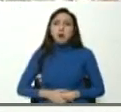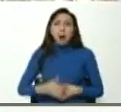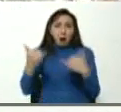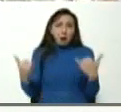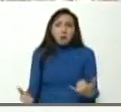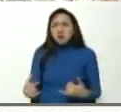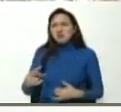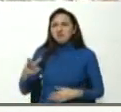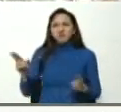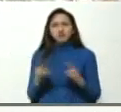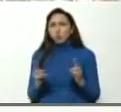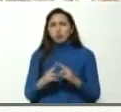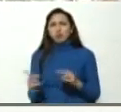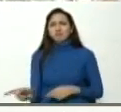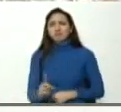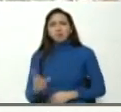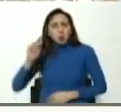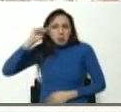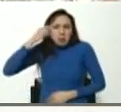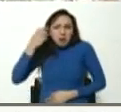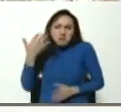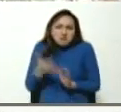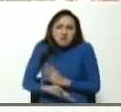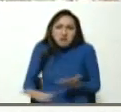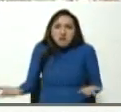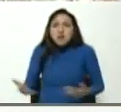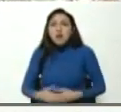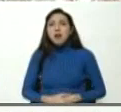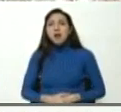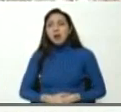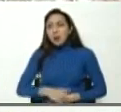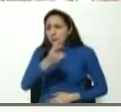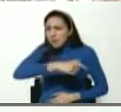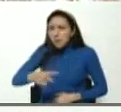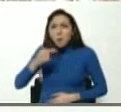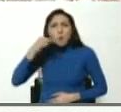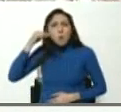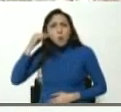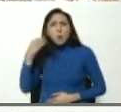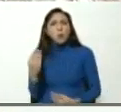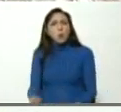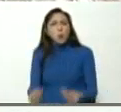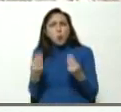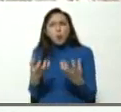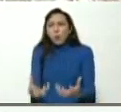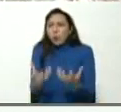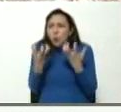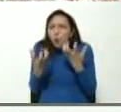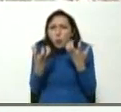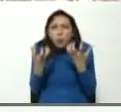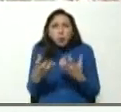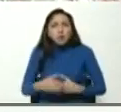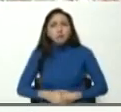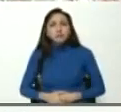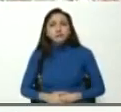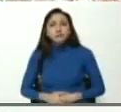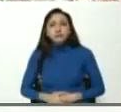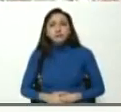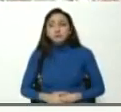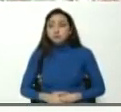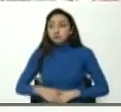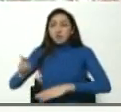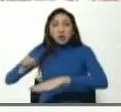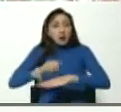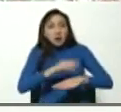esto de la presencia de miles de hombres y mujeres inmediatamente el rumor